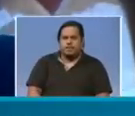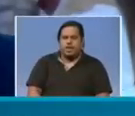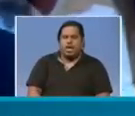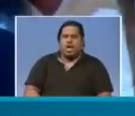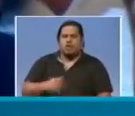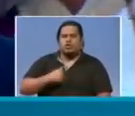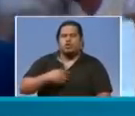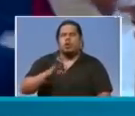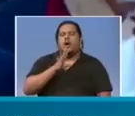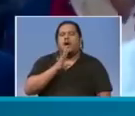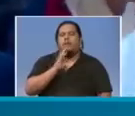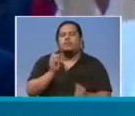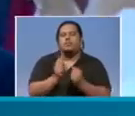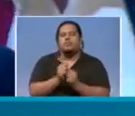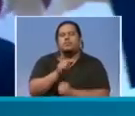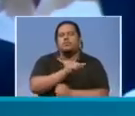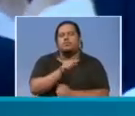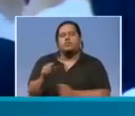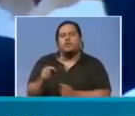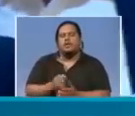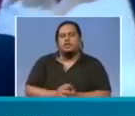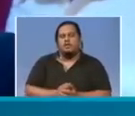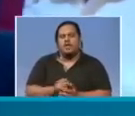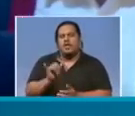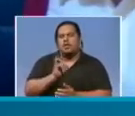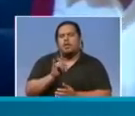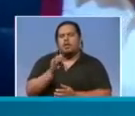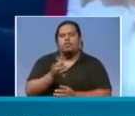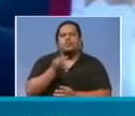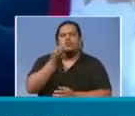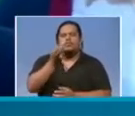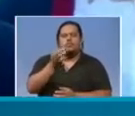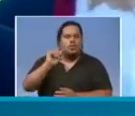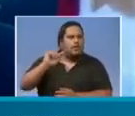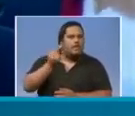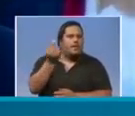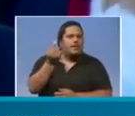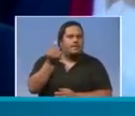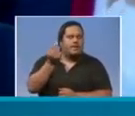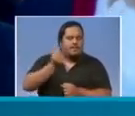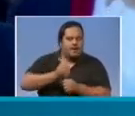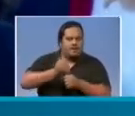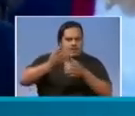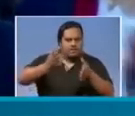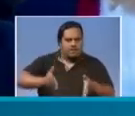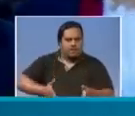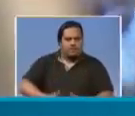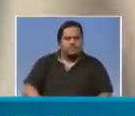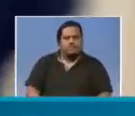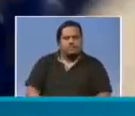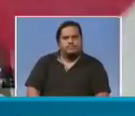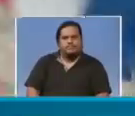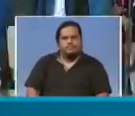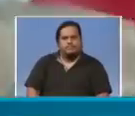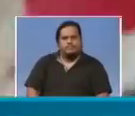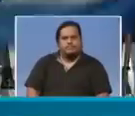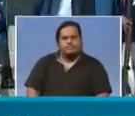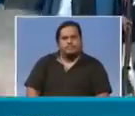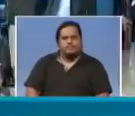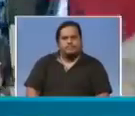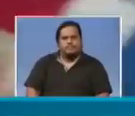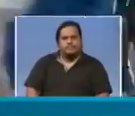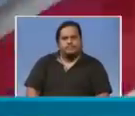una alianza preelectoral para ganar la segunda ronda a forjar alianzas parlamentarias para